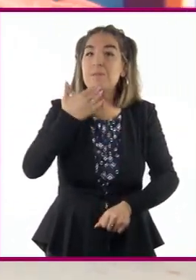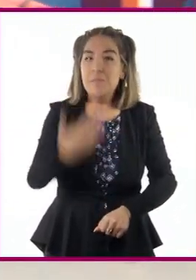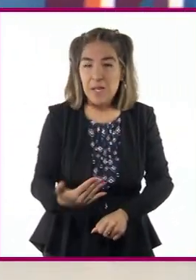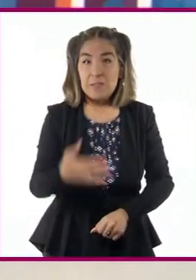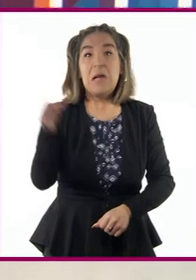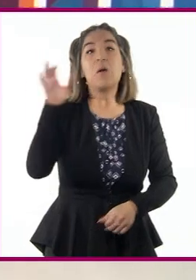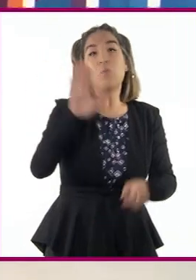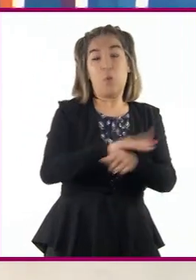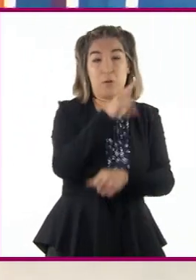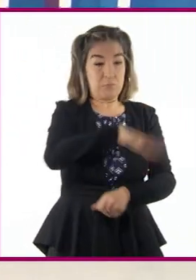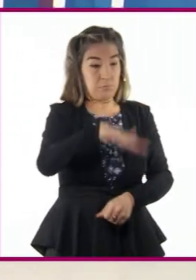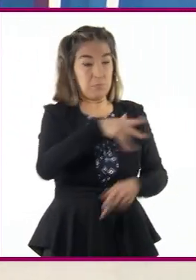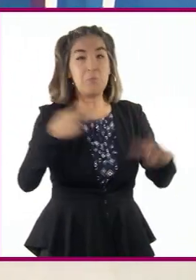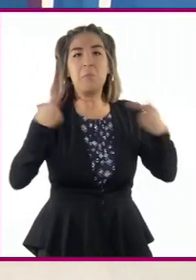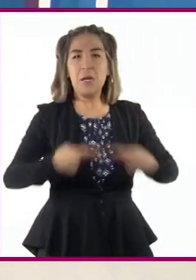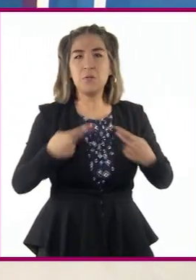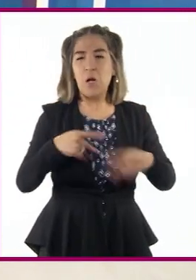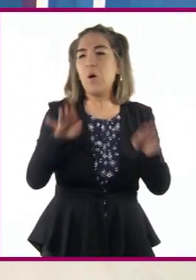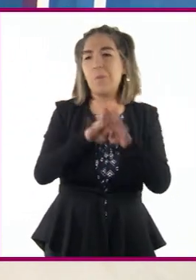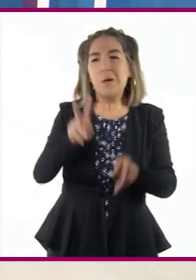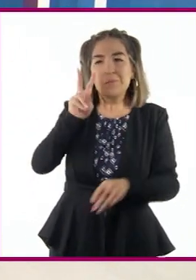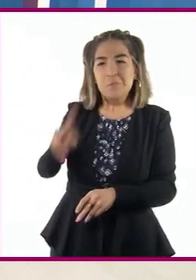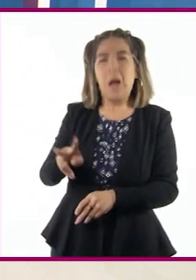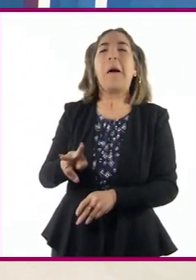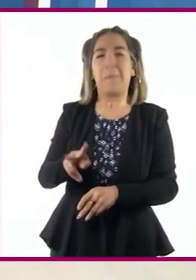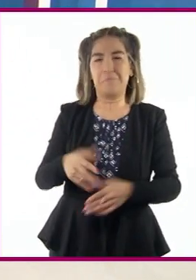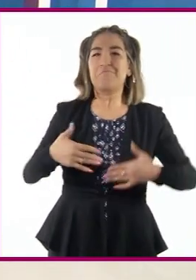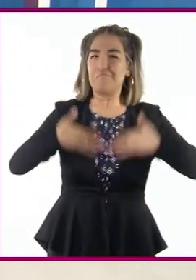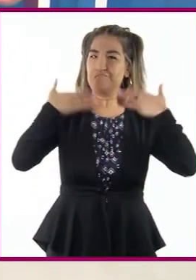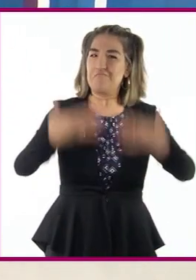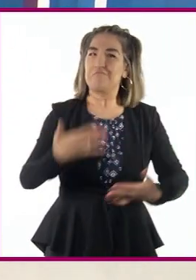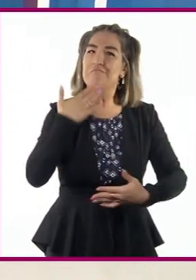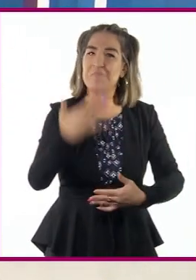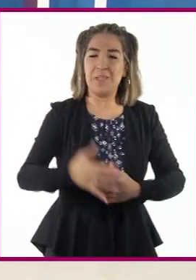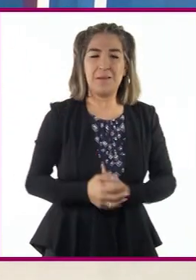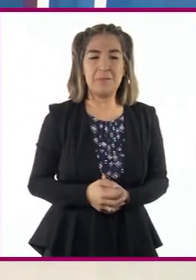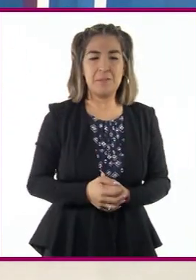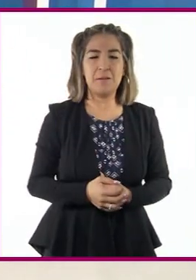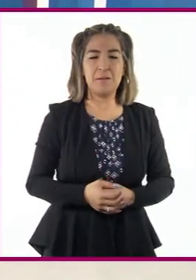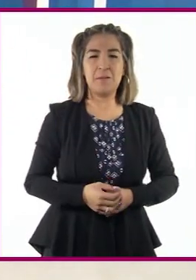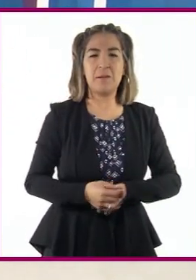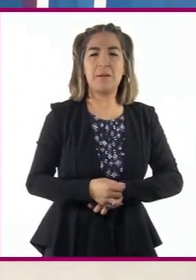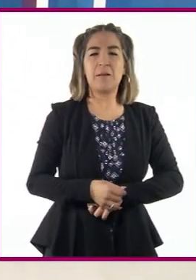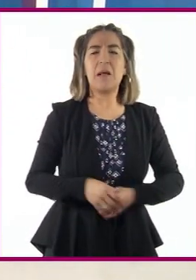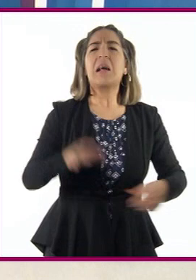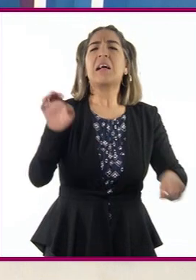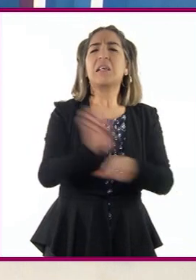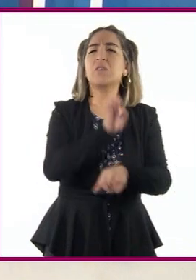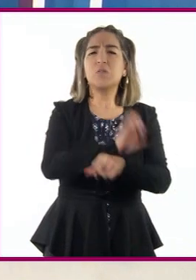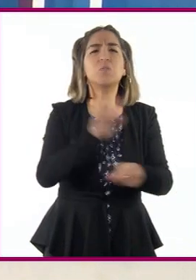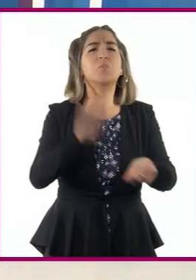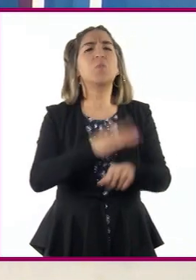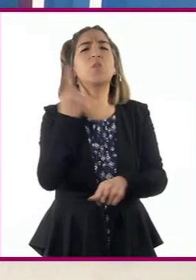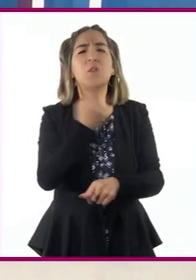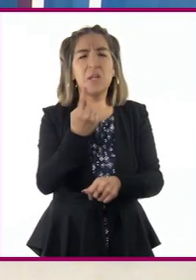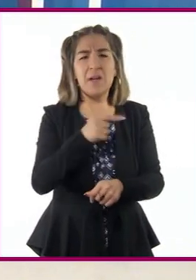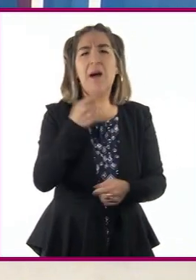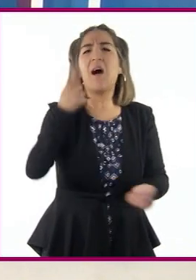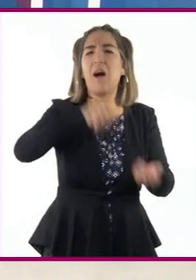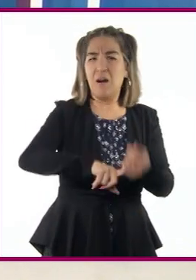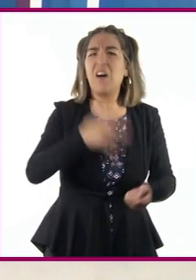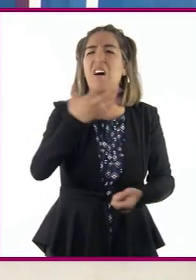la ciudadanía les puede otorgar legitimidad. ¿Por qué entonces hay aún instituciones